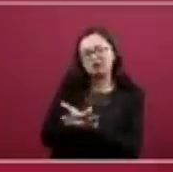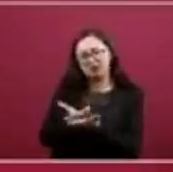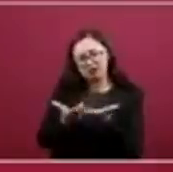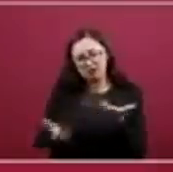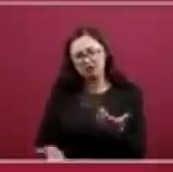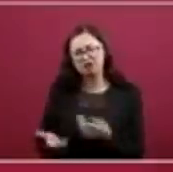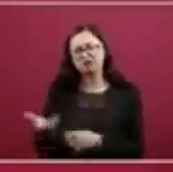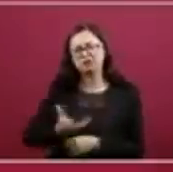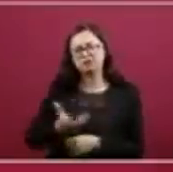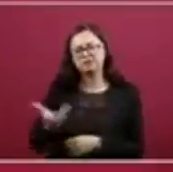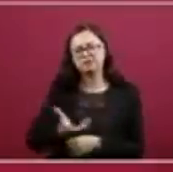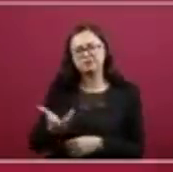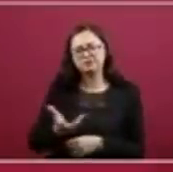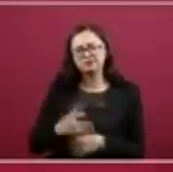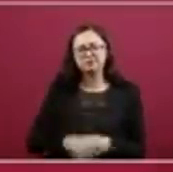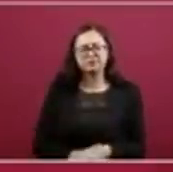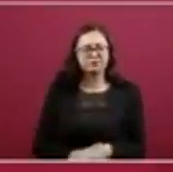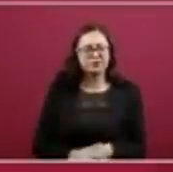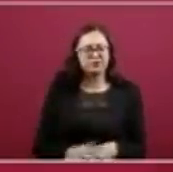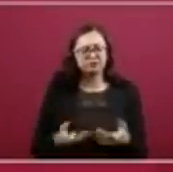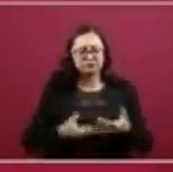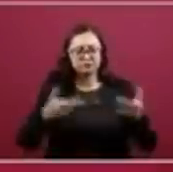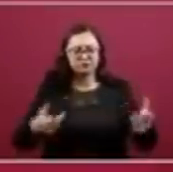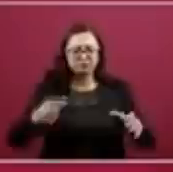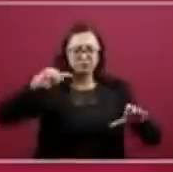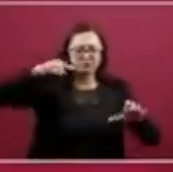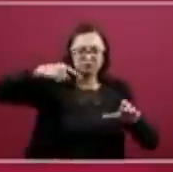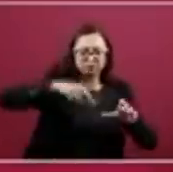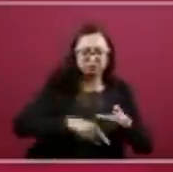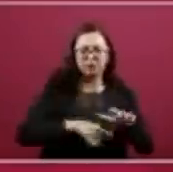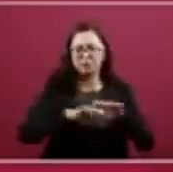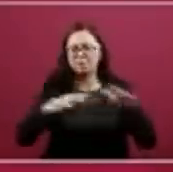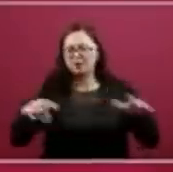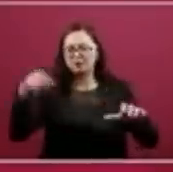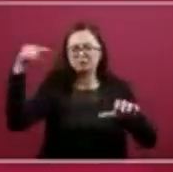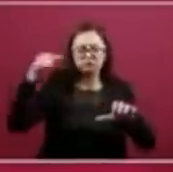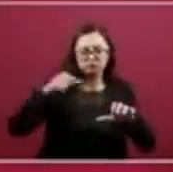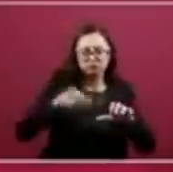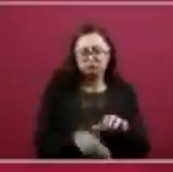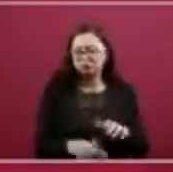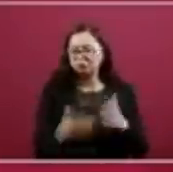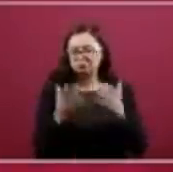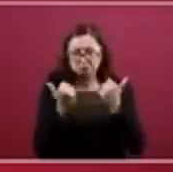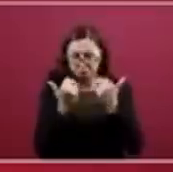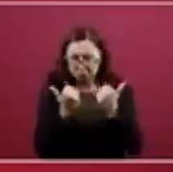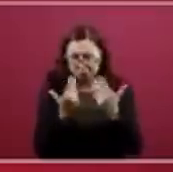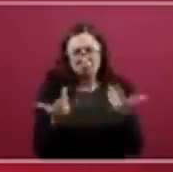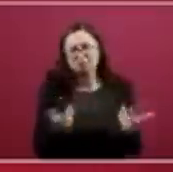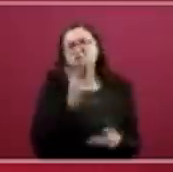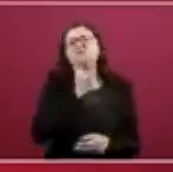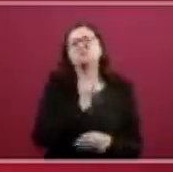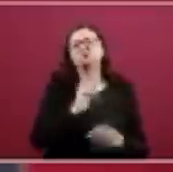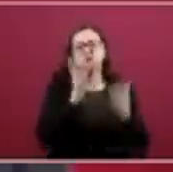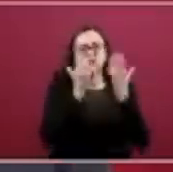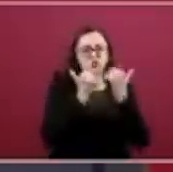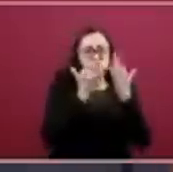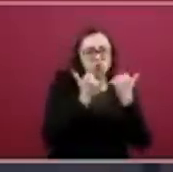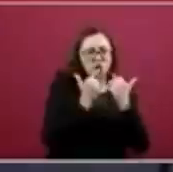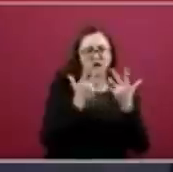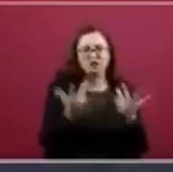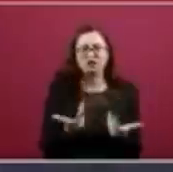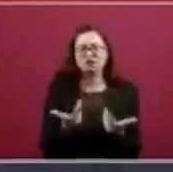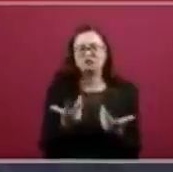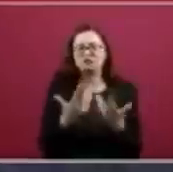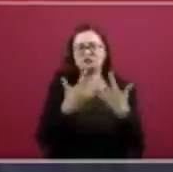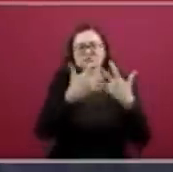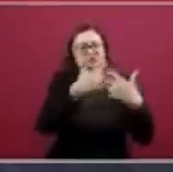Si no se perforan los pozos, no hay petróleo. Si no se le da